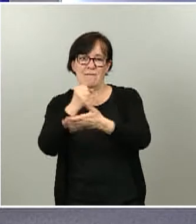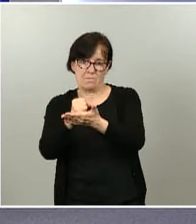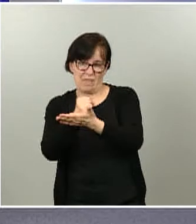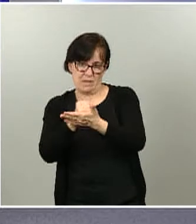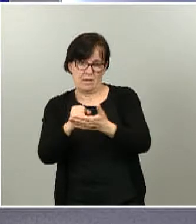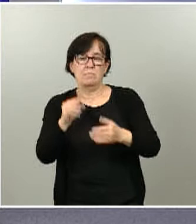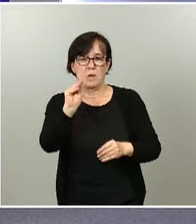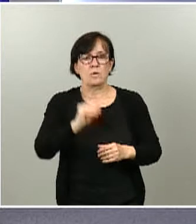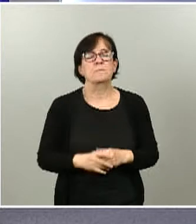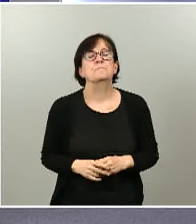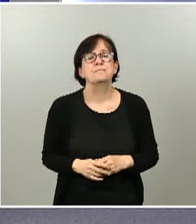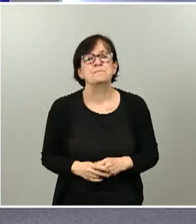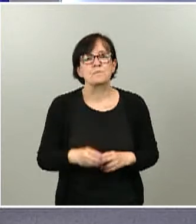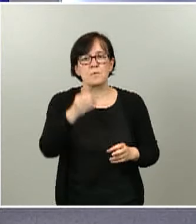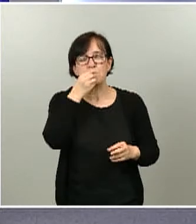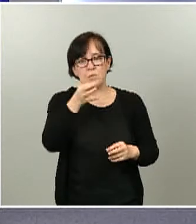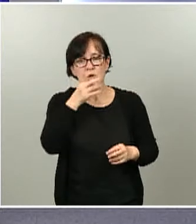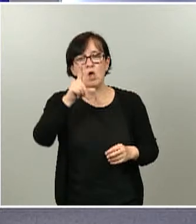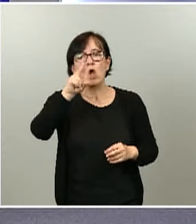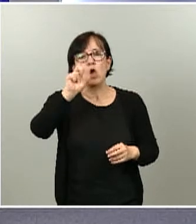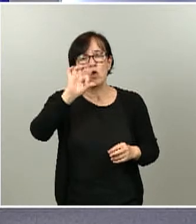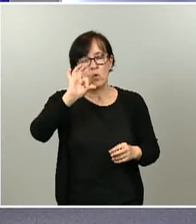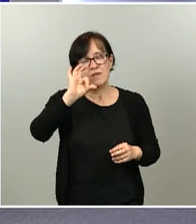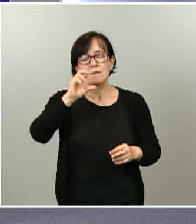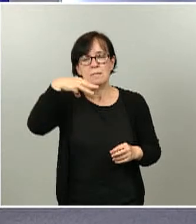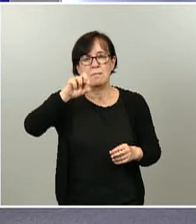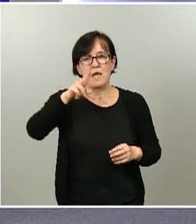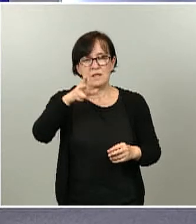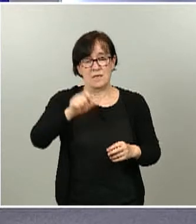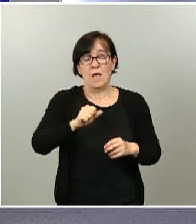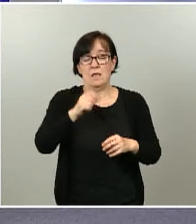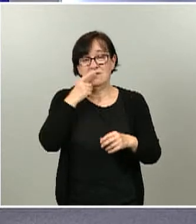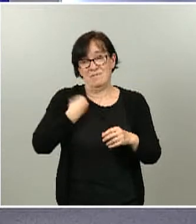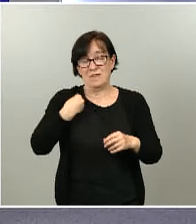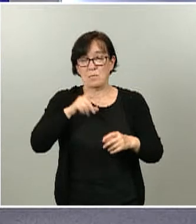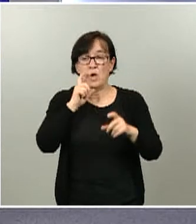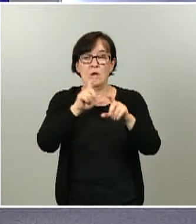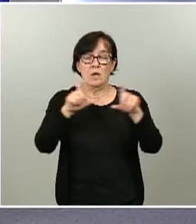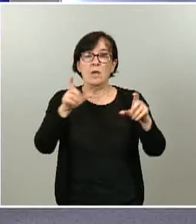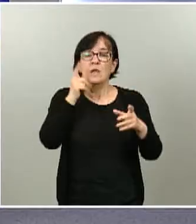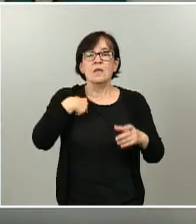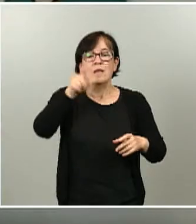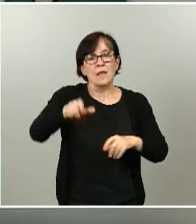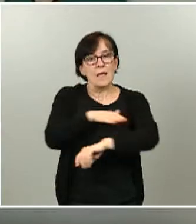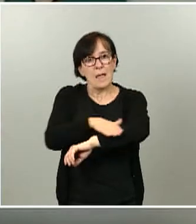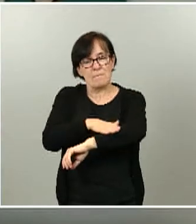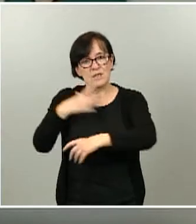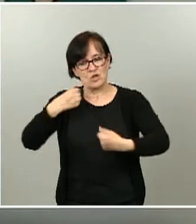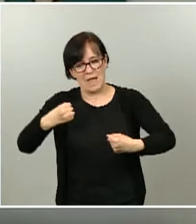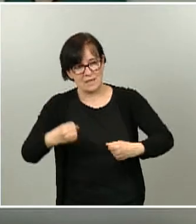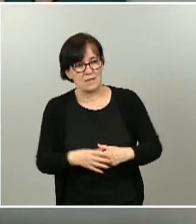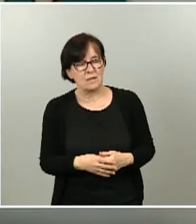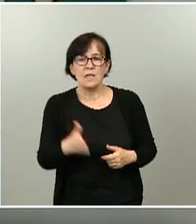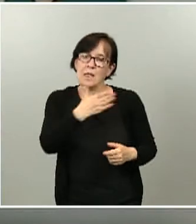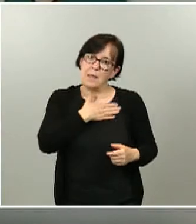Hola, buenas tardes. Soy Luis Marchal de IM Médico e IM Farmacias y que mi pregunta es para el ministro Salvador Illa. Me gustaría preguntarle sobre